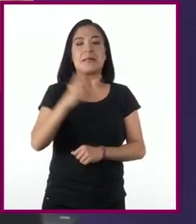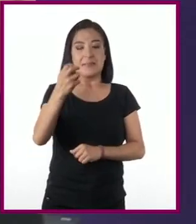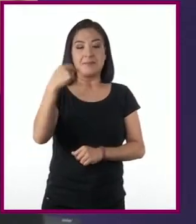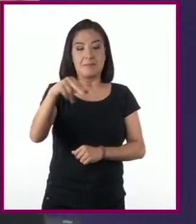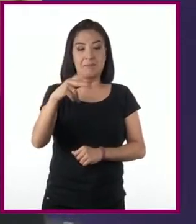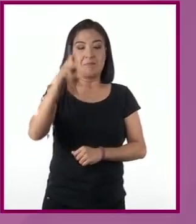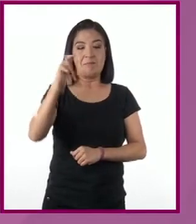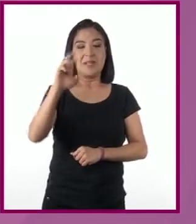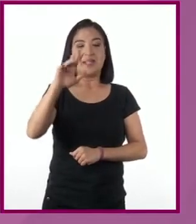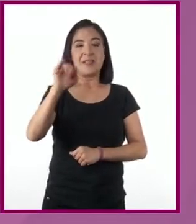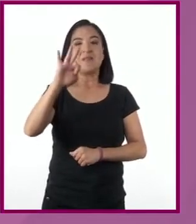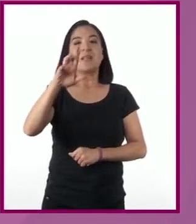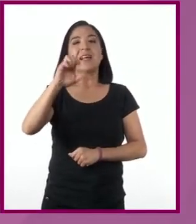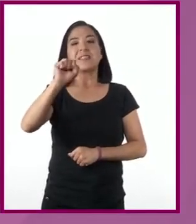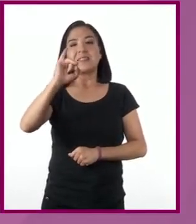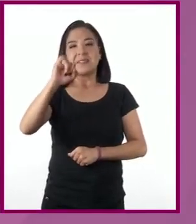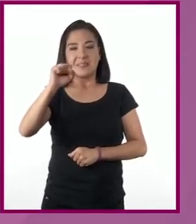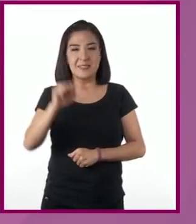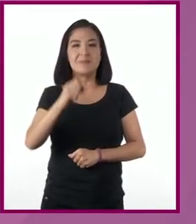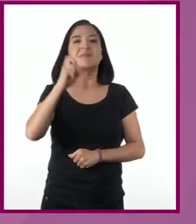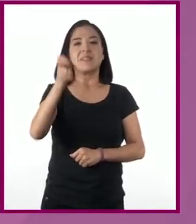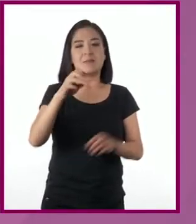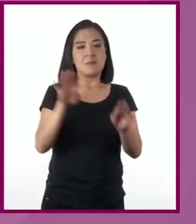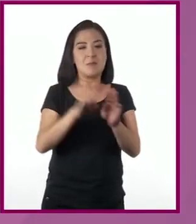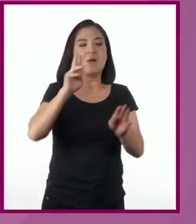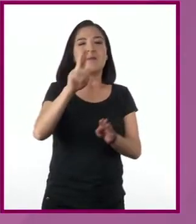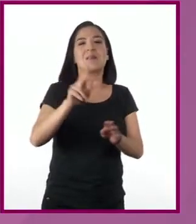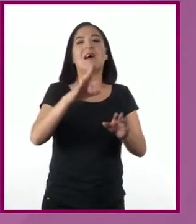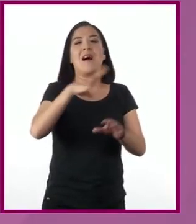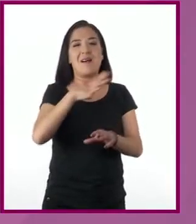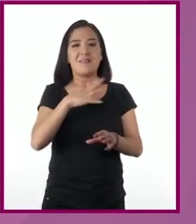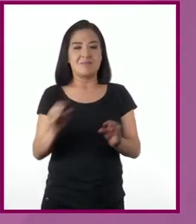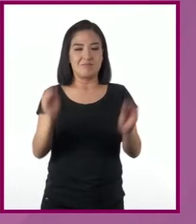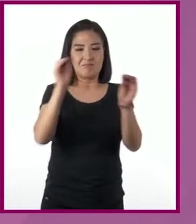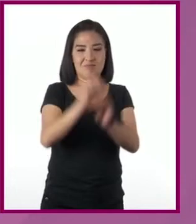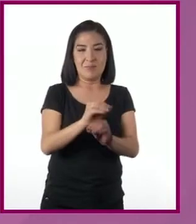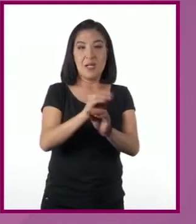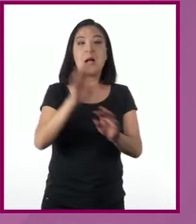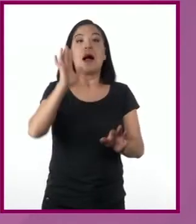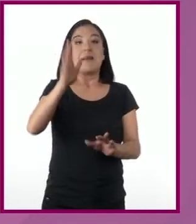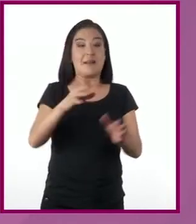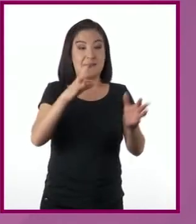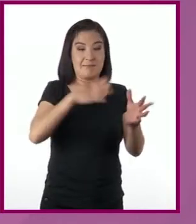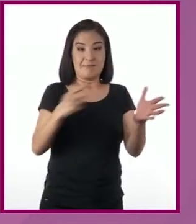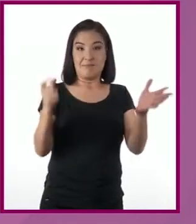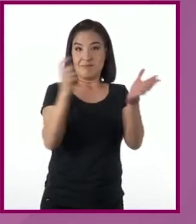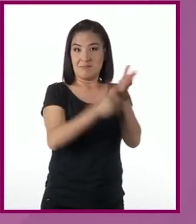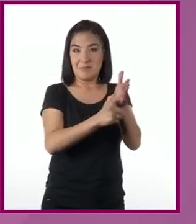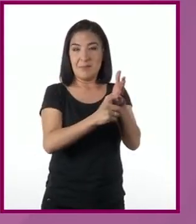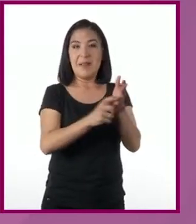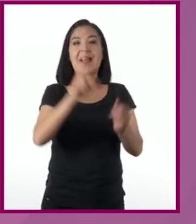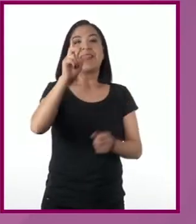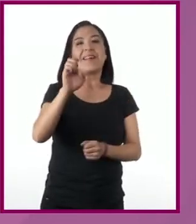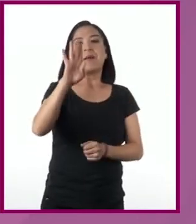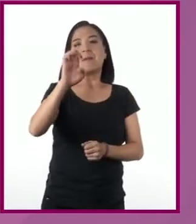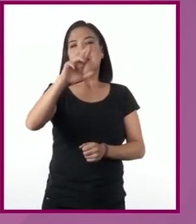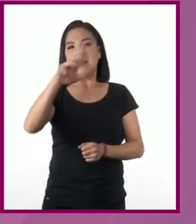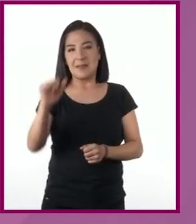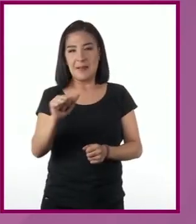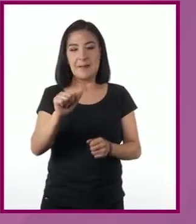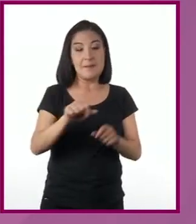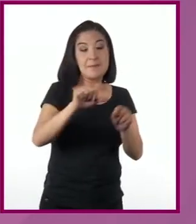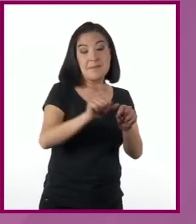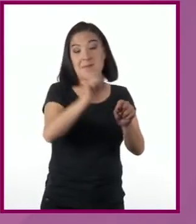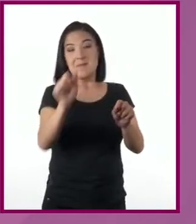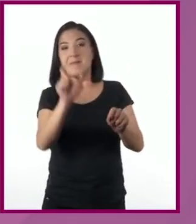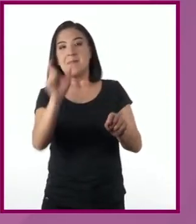perífrasis verbales y están formadas por un verbo conjugado, el verbo ya establecido, en este caso deberá, seguido por